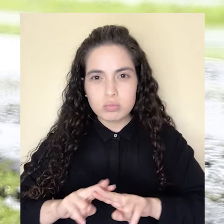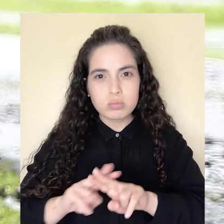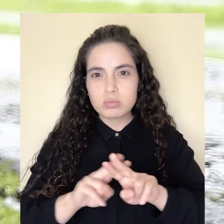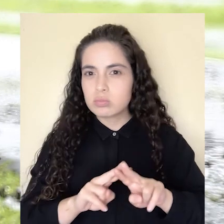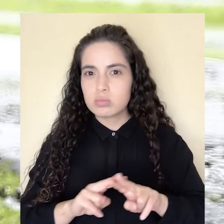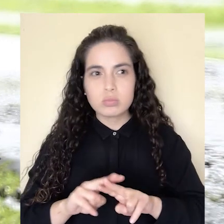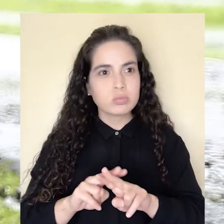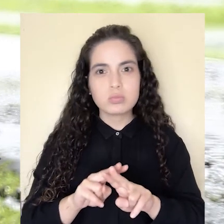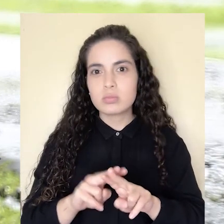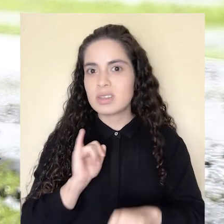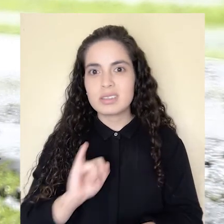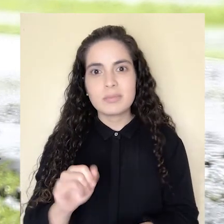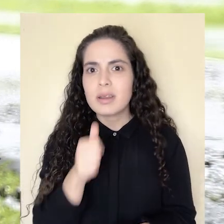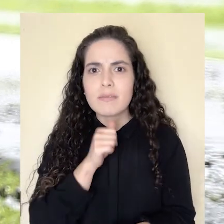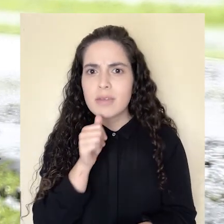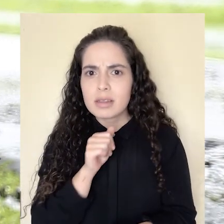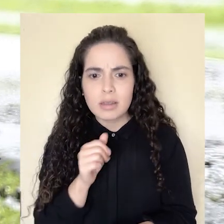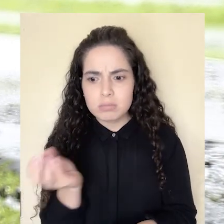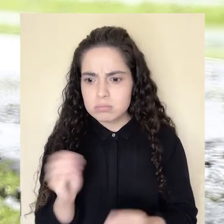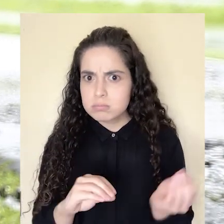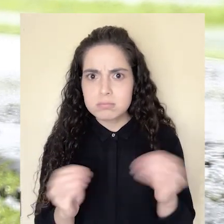cuando fabrica las cosas,